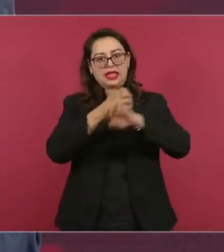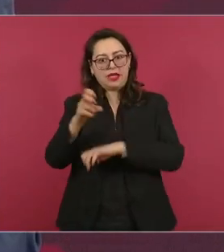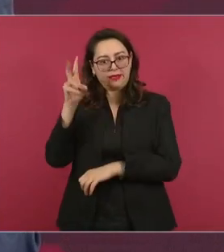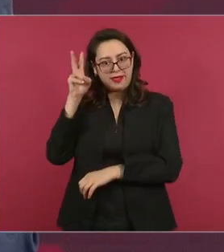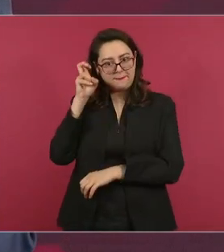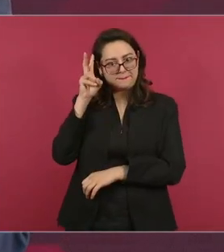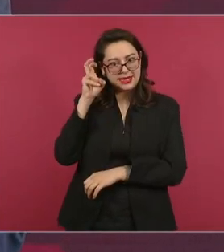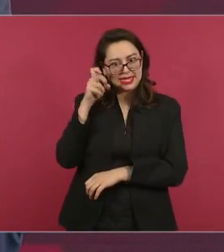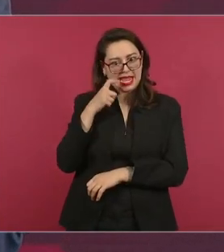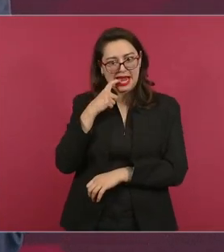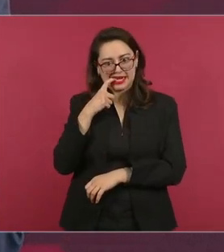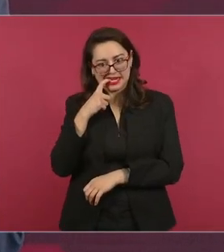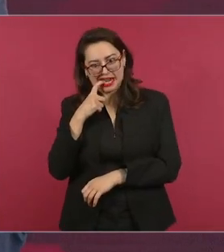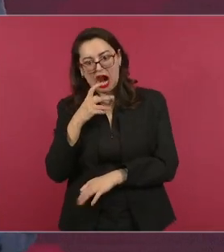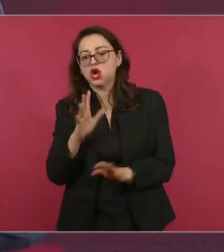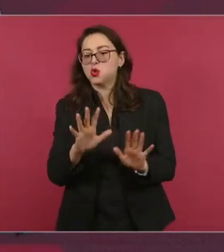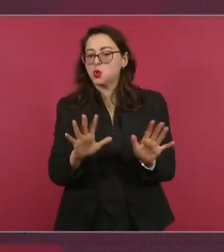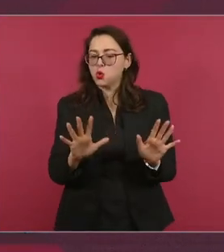ni